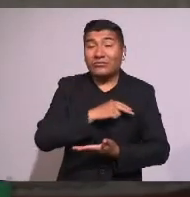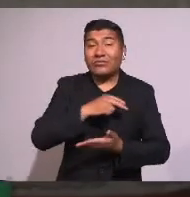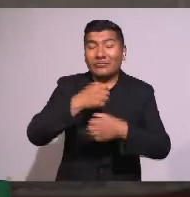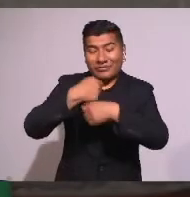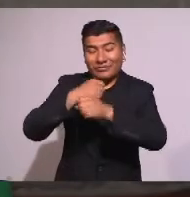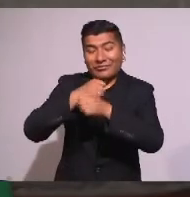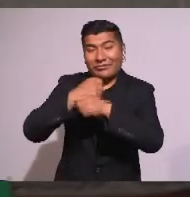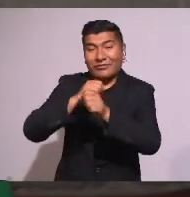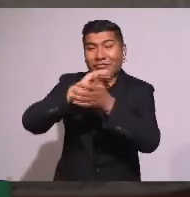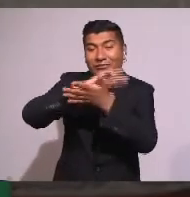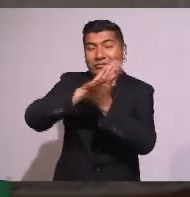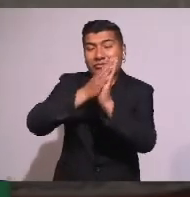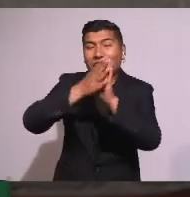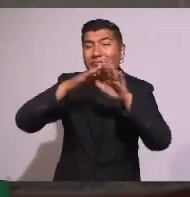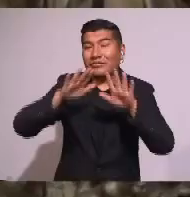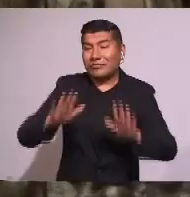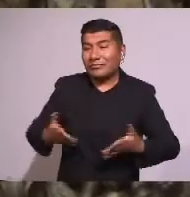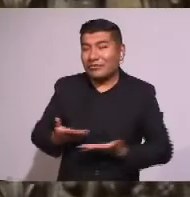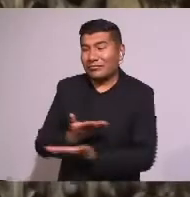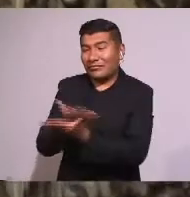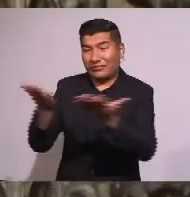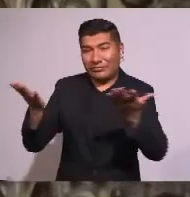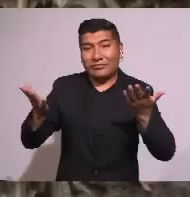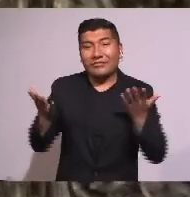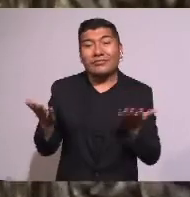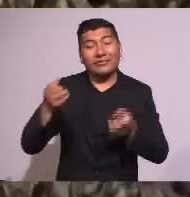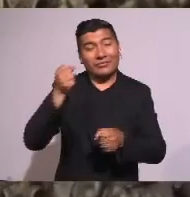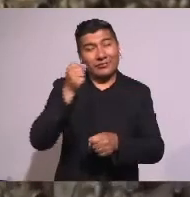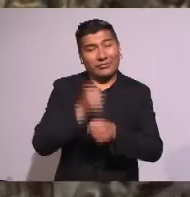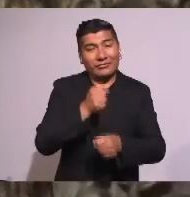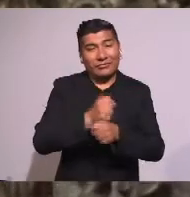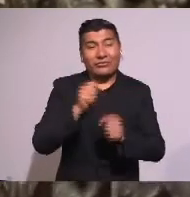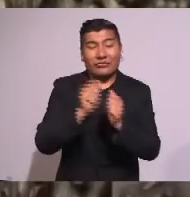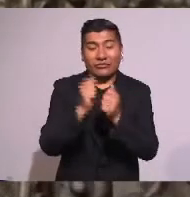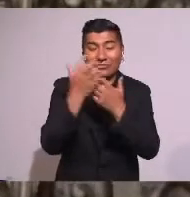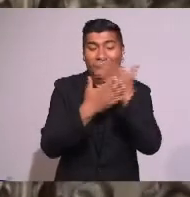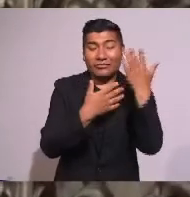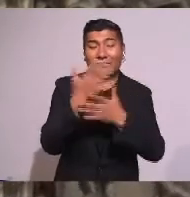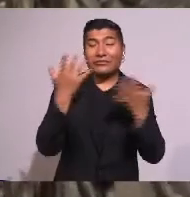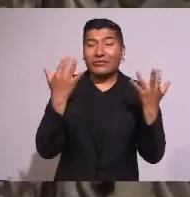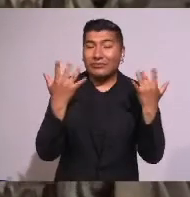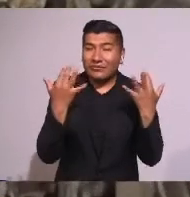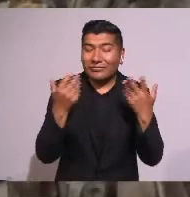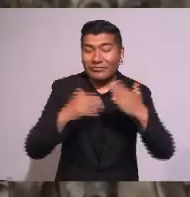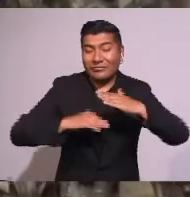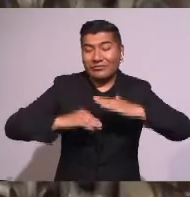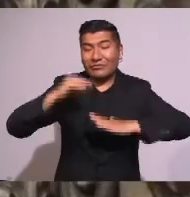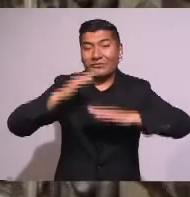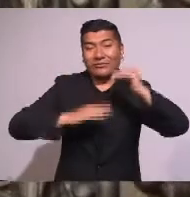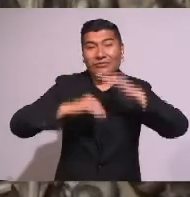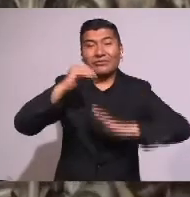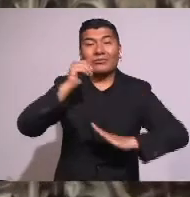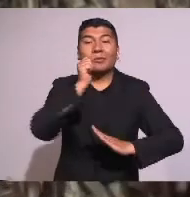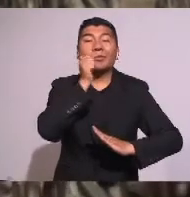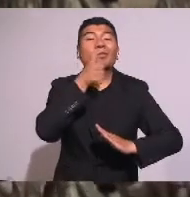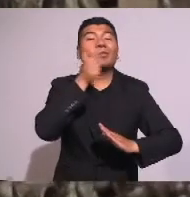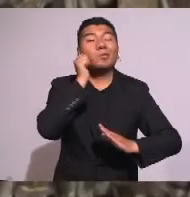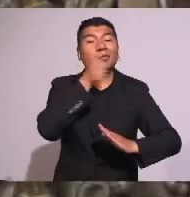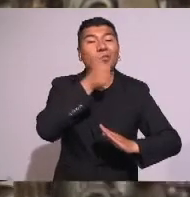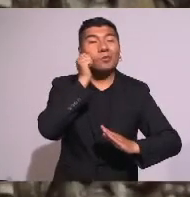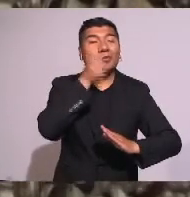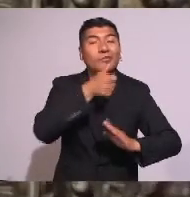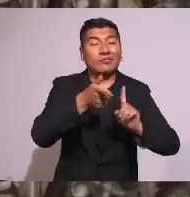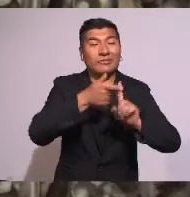paz, artesanos de la paz que la trabajan con sus manos, construyéndola día a día